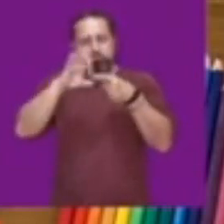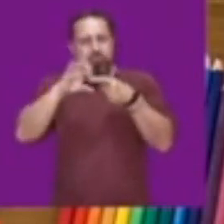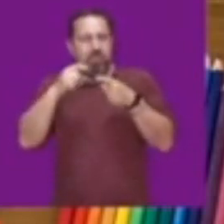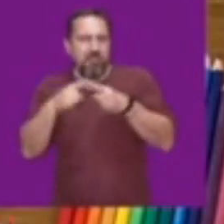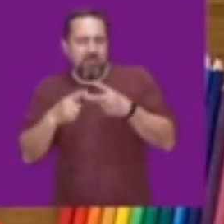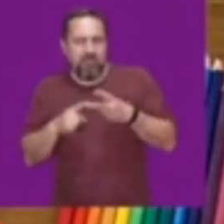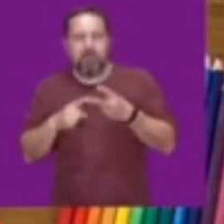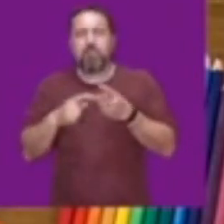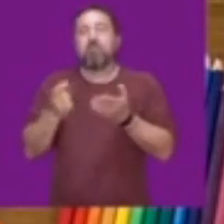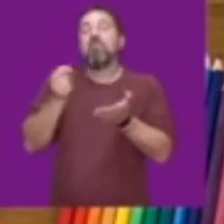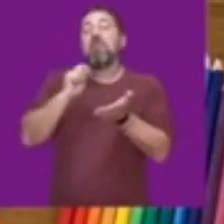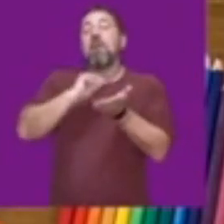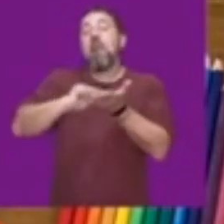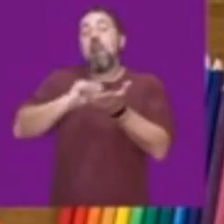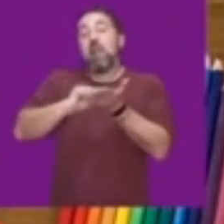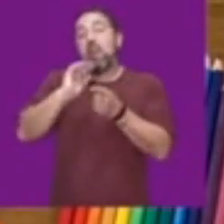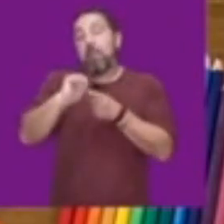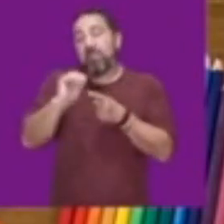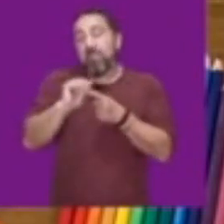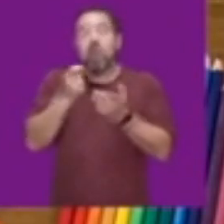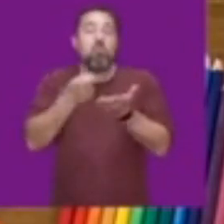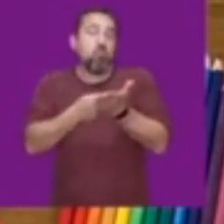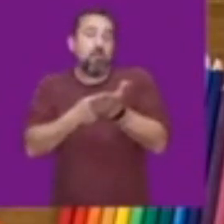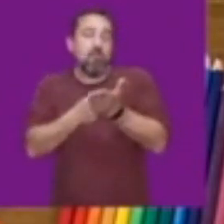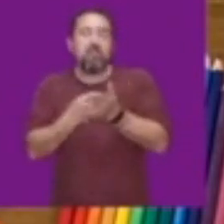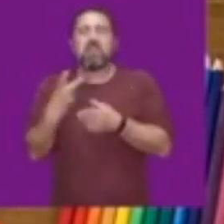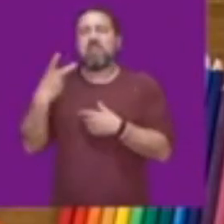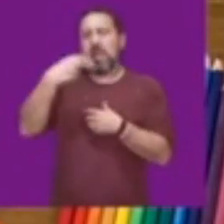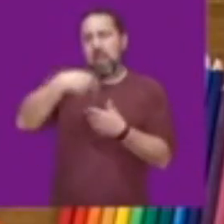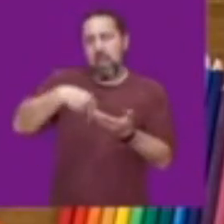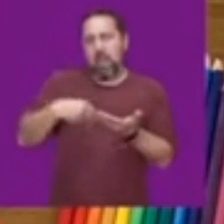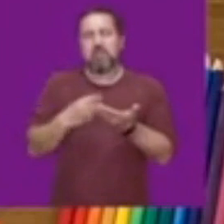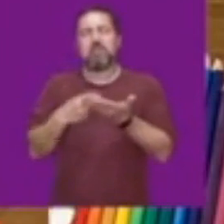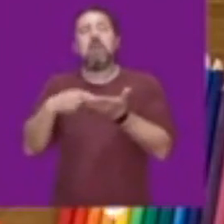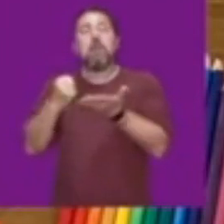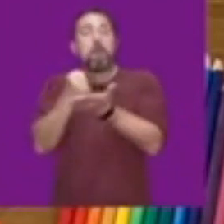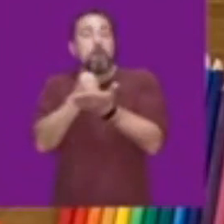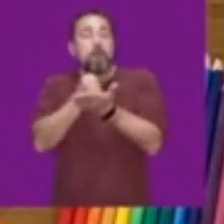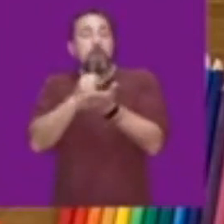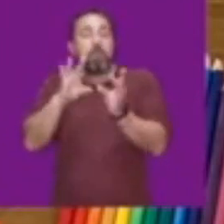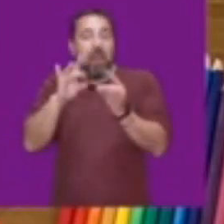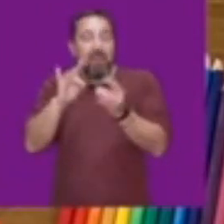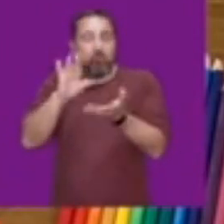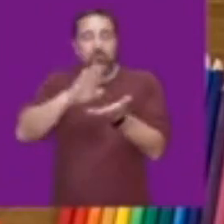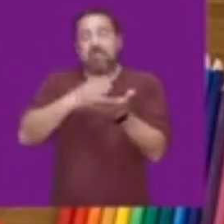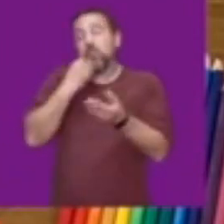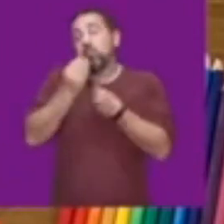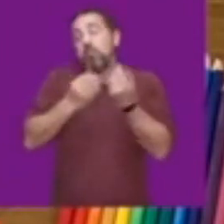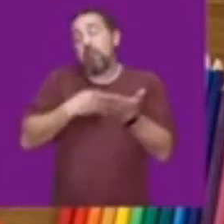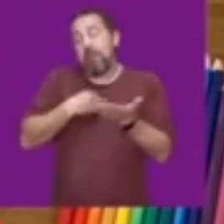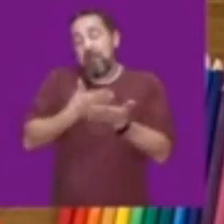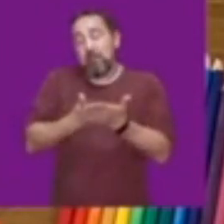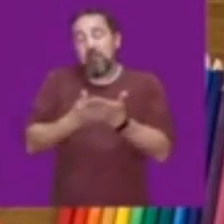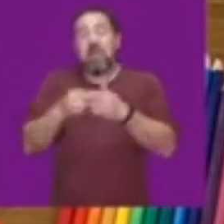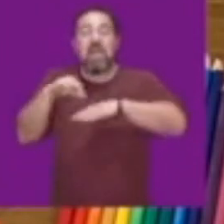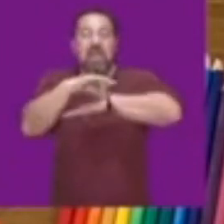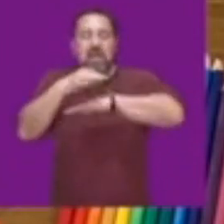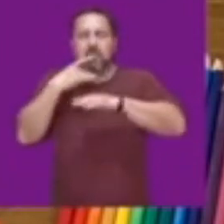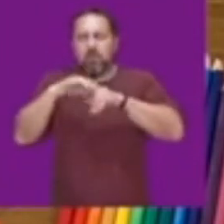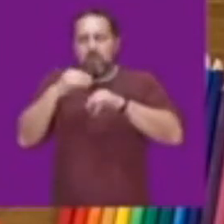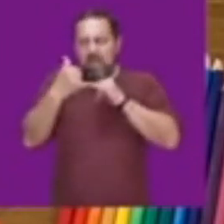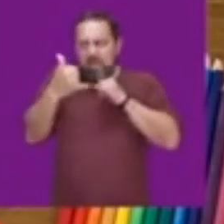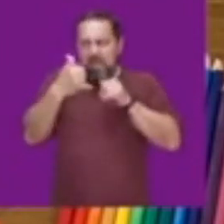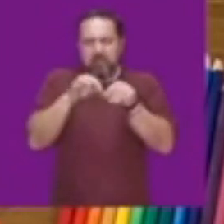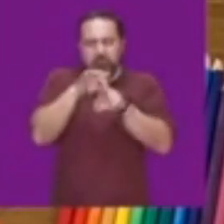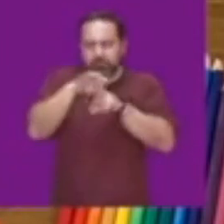grosores, un lápiz y una goma. Tijeras, pegamentos si vais a usar papel, una regla, si queréis